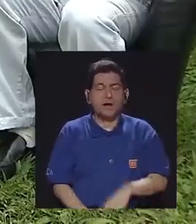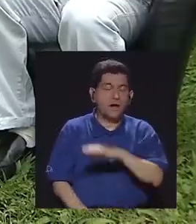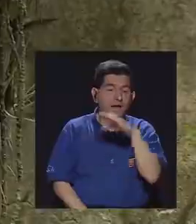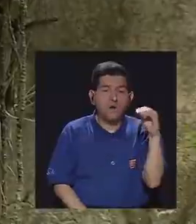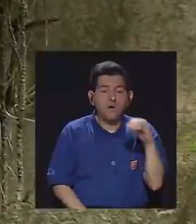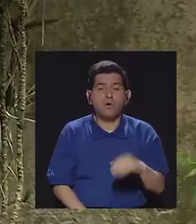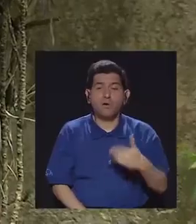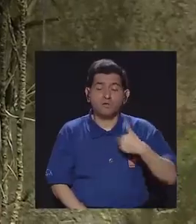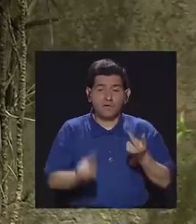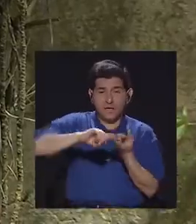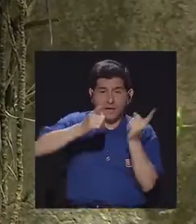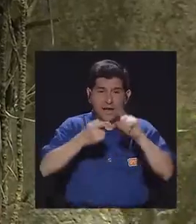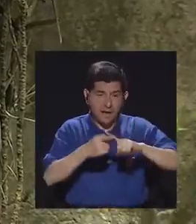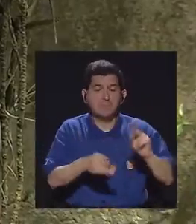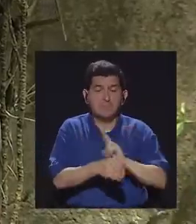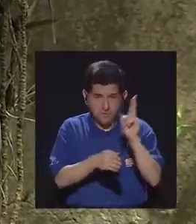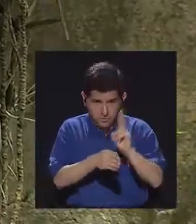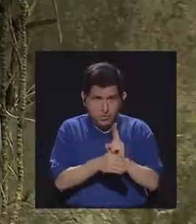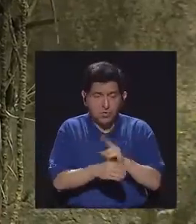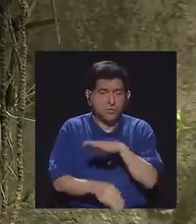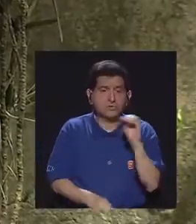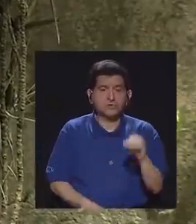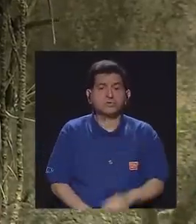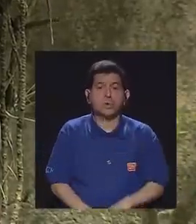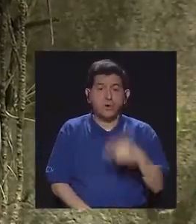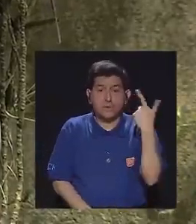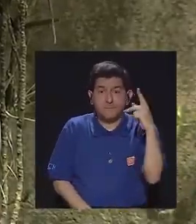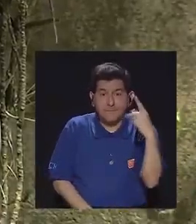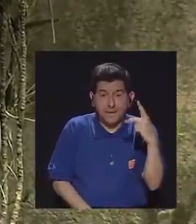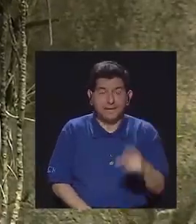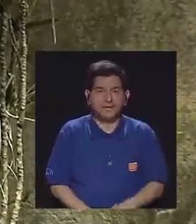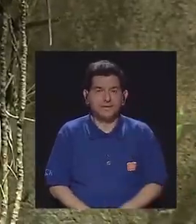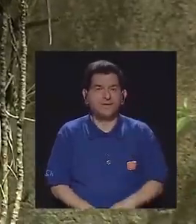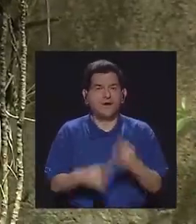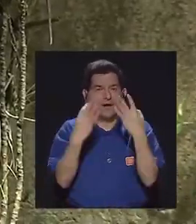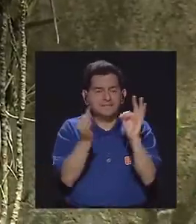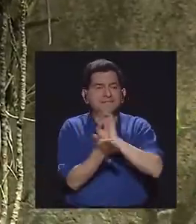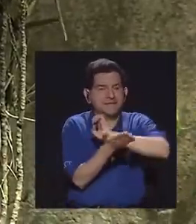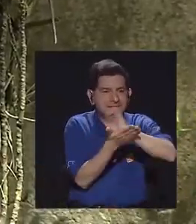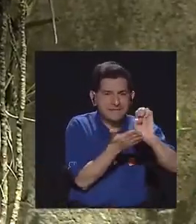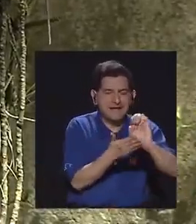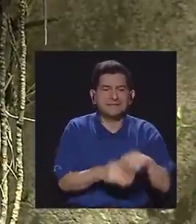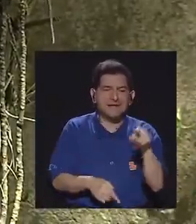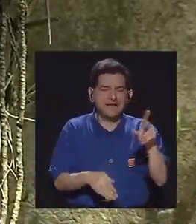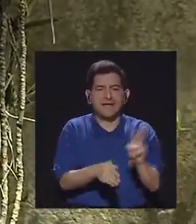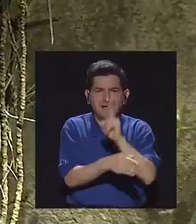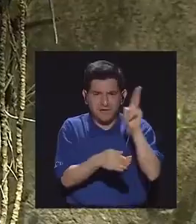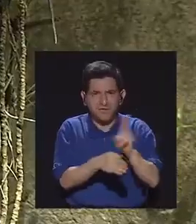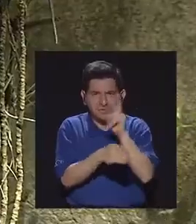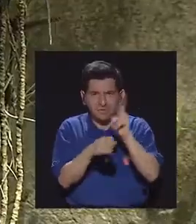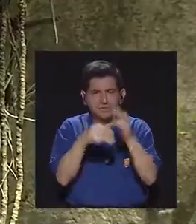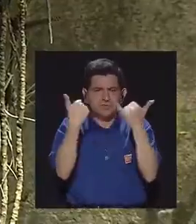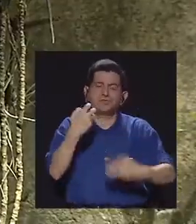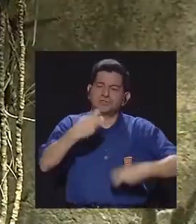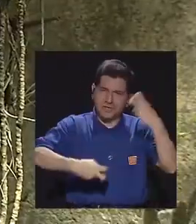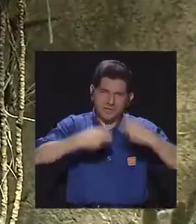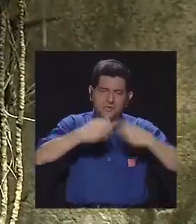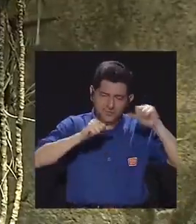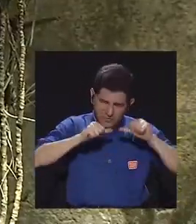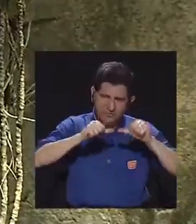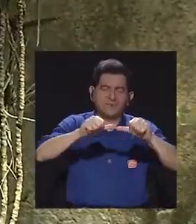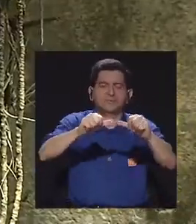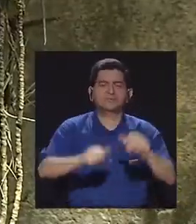consumidores o están en riesgo, entonces se empieza a trabajar con ellos para evitar que lleguen al consumo ya